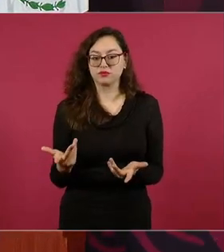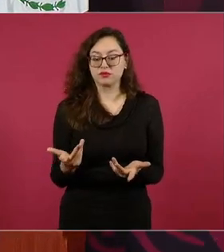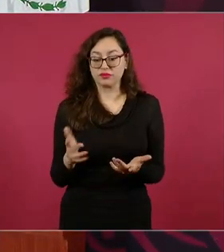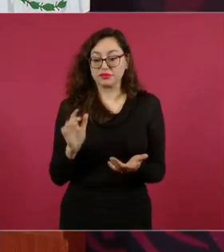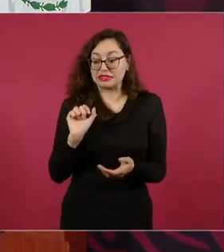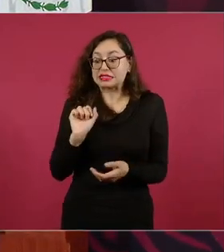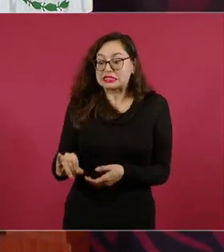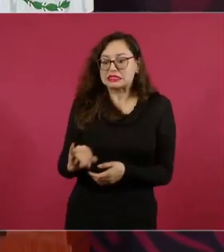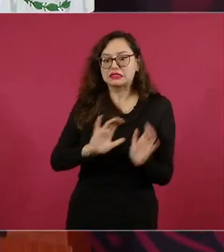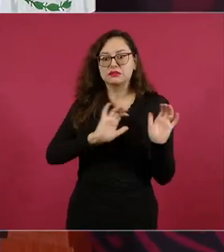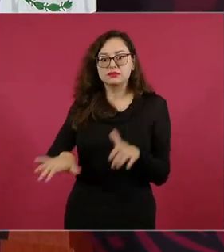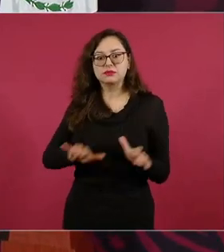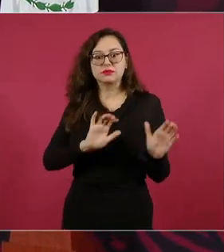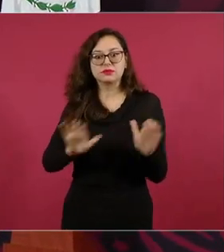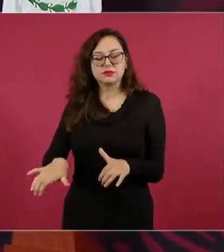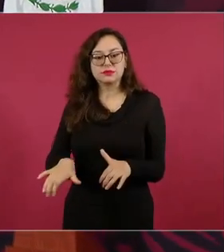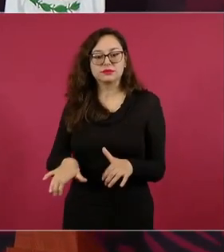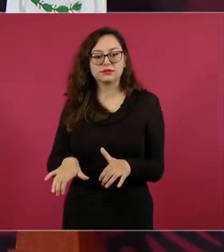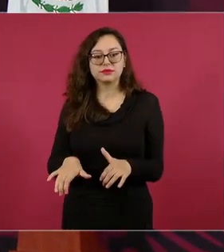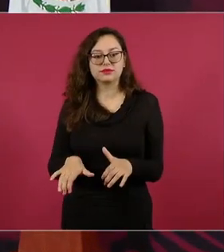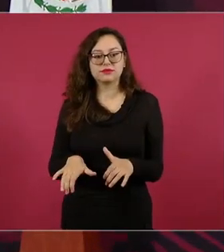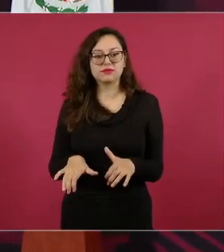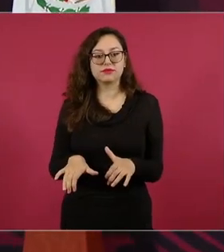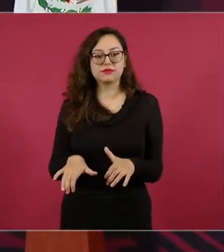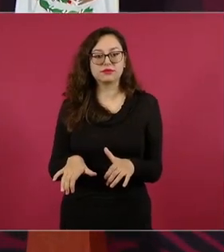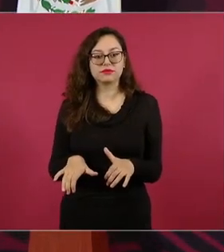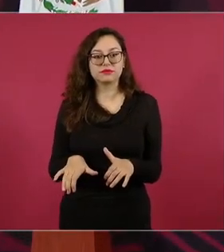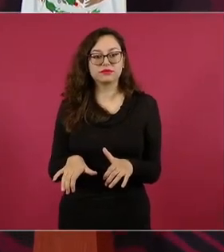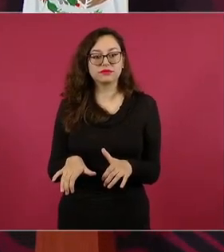inscribirse y